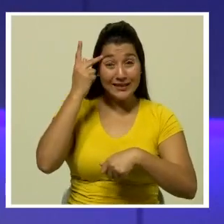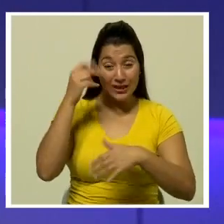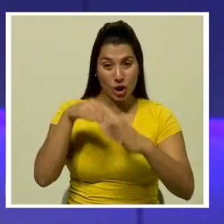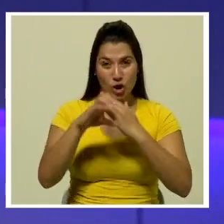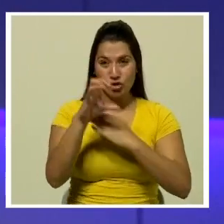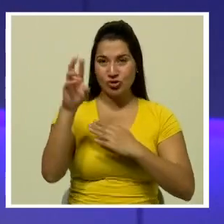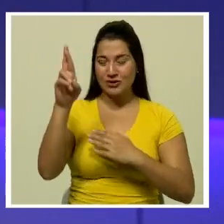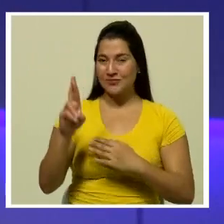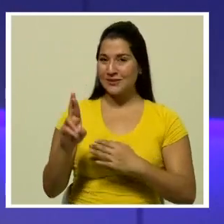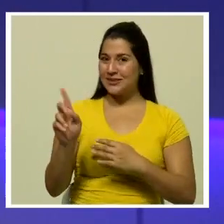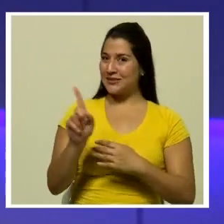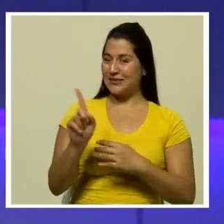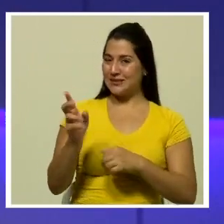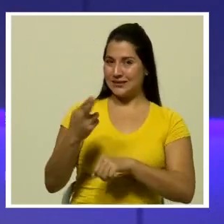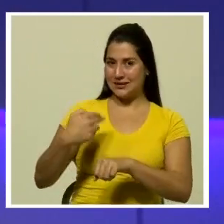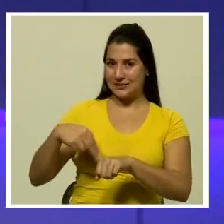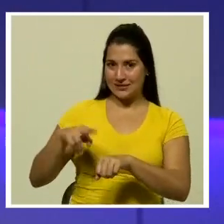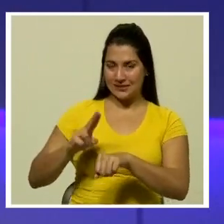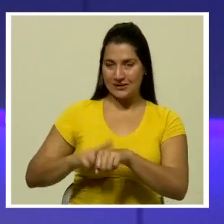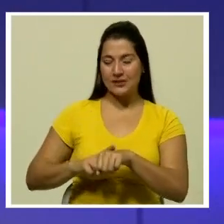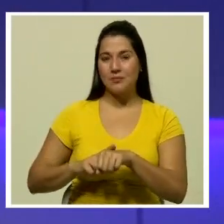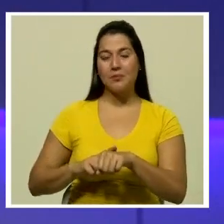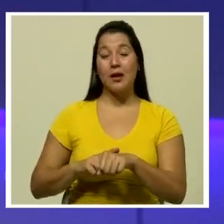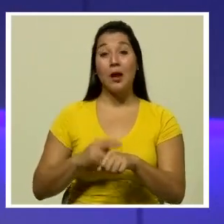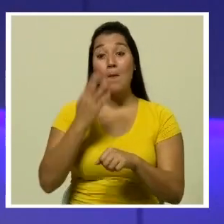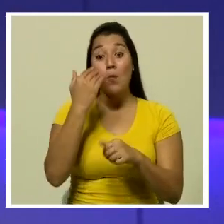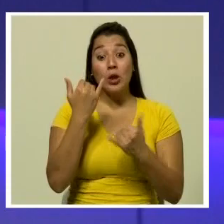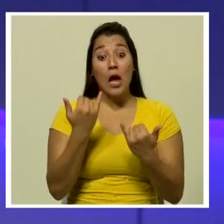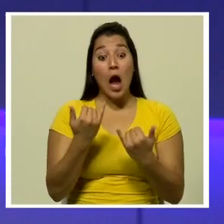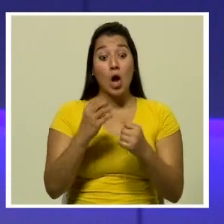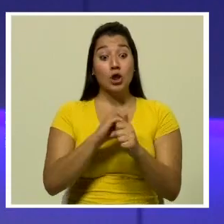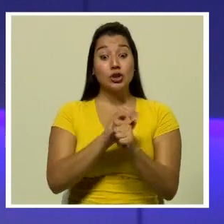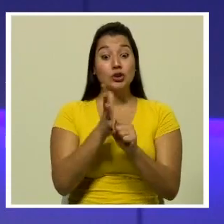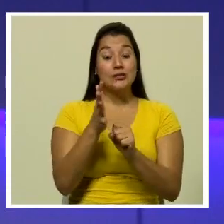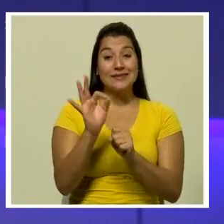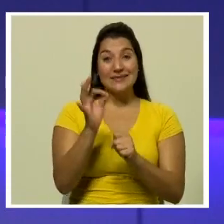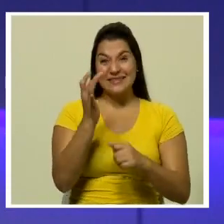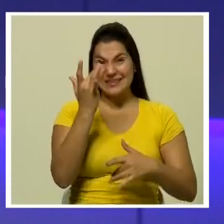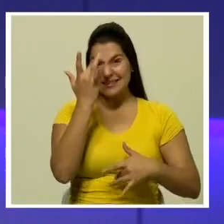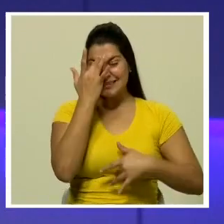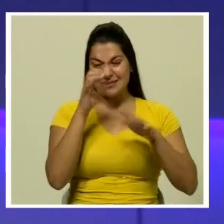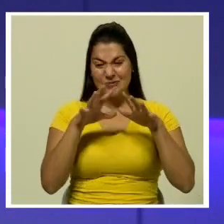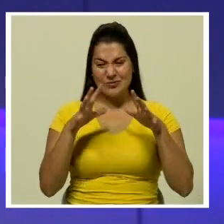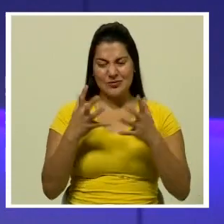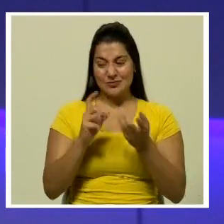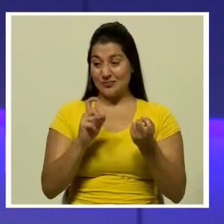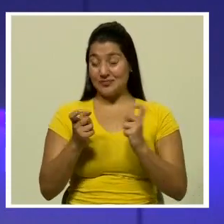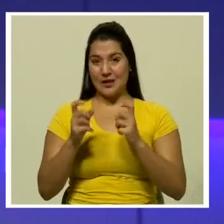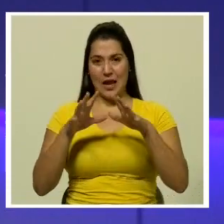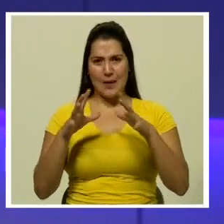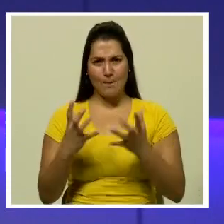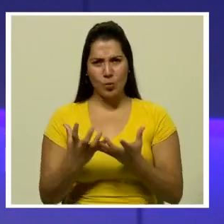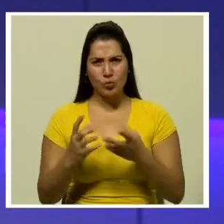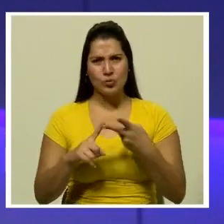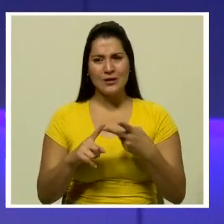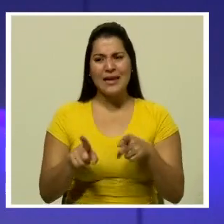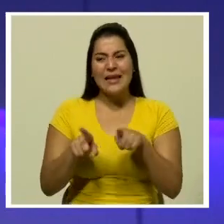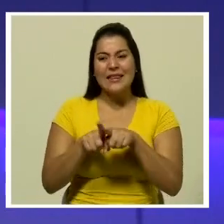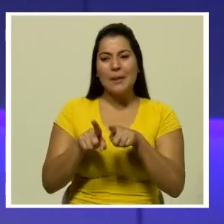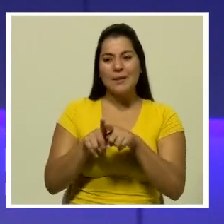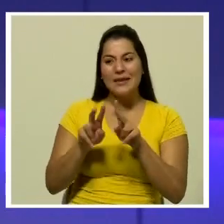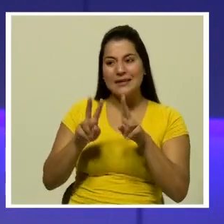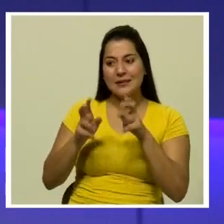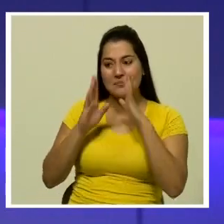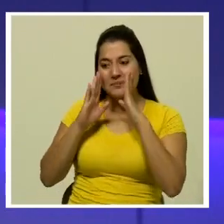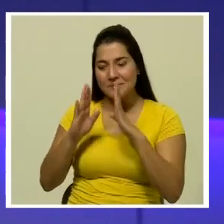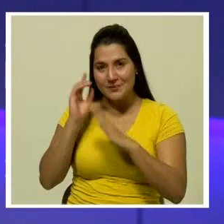atípico. La pandemia alteró el rumbo y las percepciones de los ciudadanos sobre la gestión del gobierno. La actuación